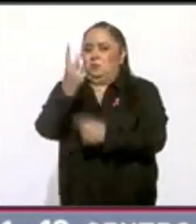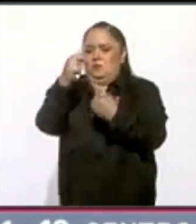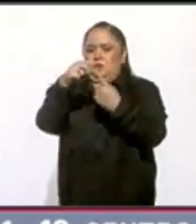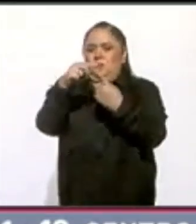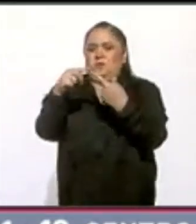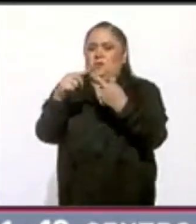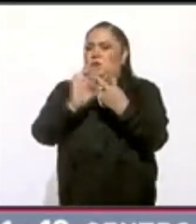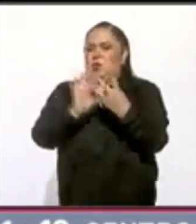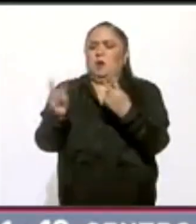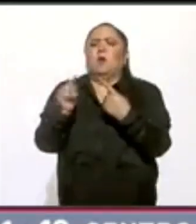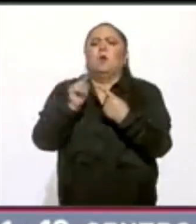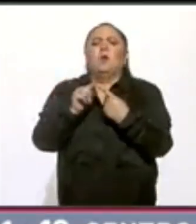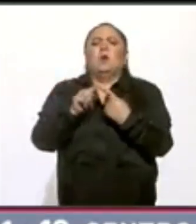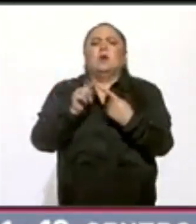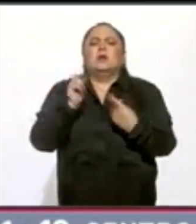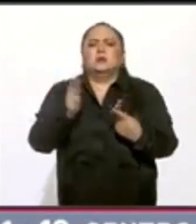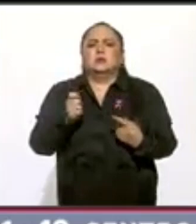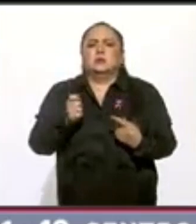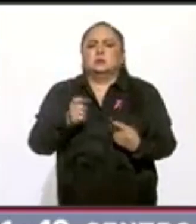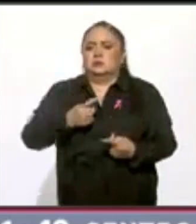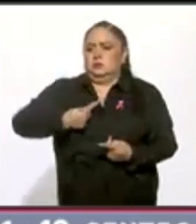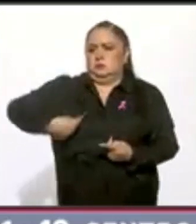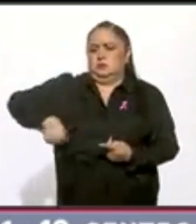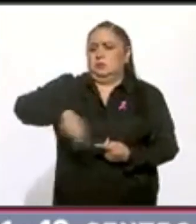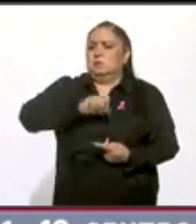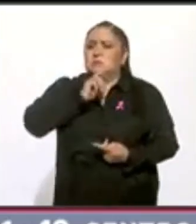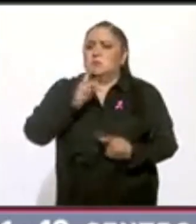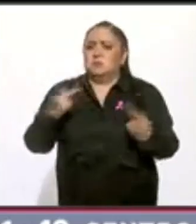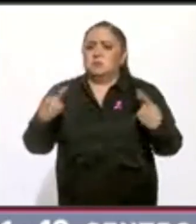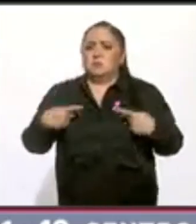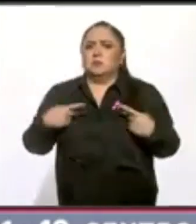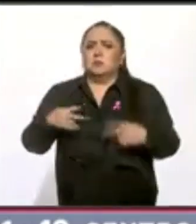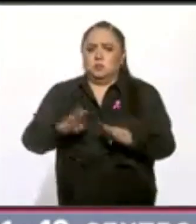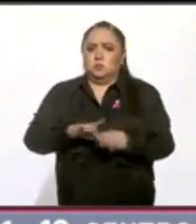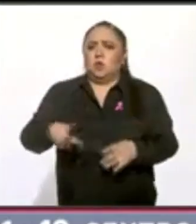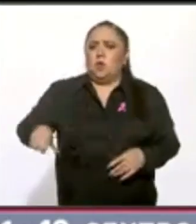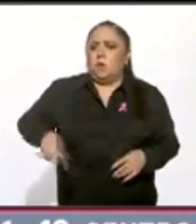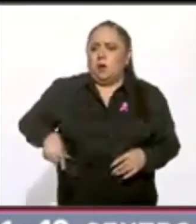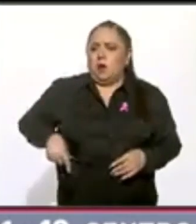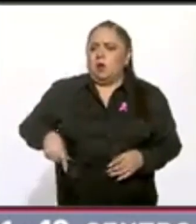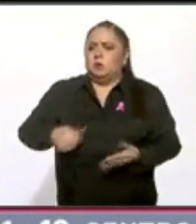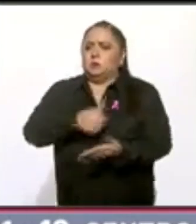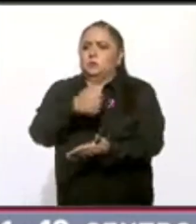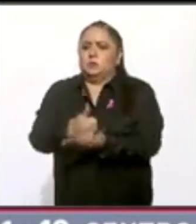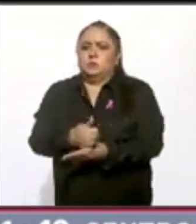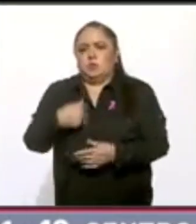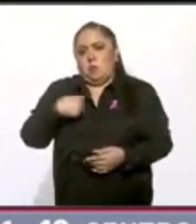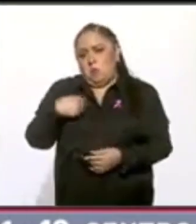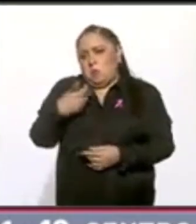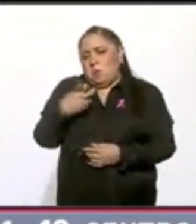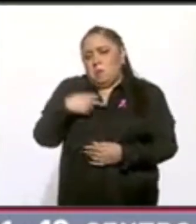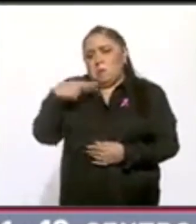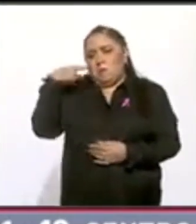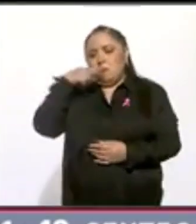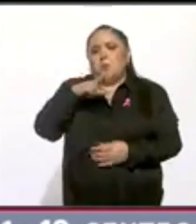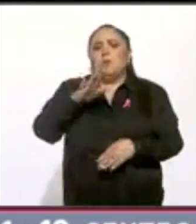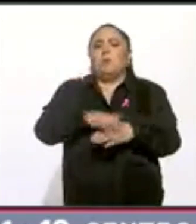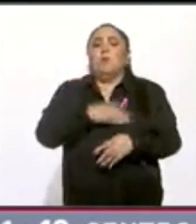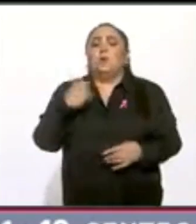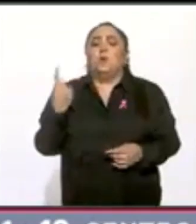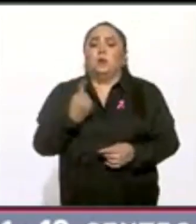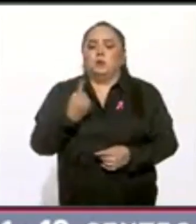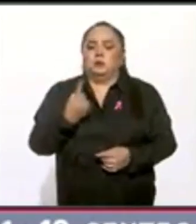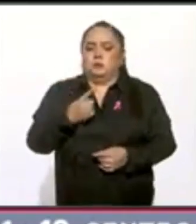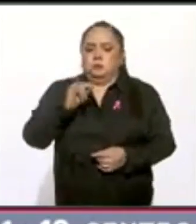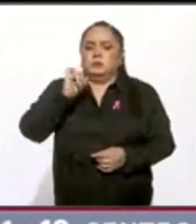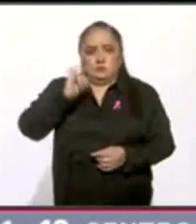¿no? Uno, nosotros somos ciudadanos gobernando ciudadanos, así lo veo yo. Porque en el momento,